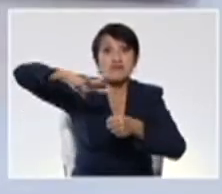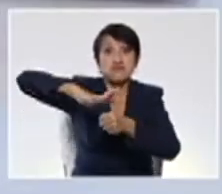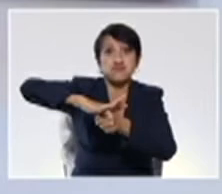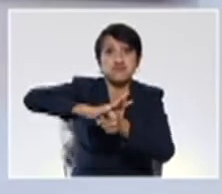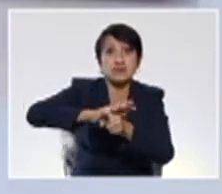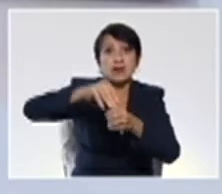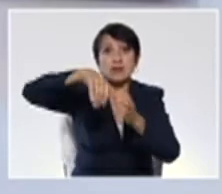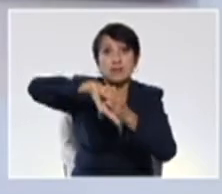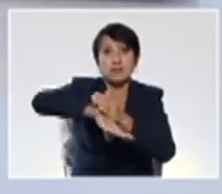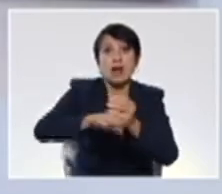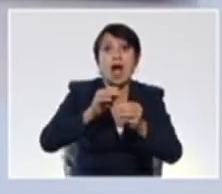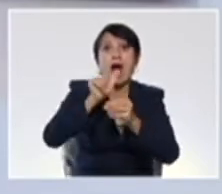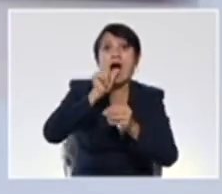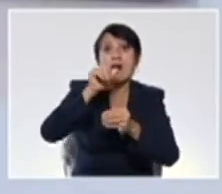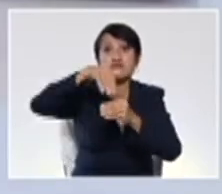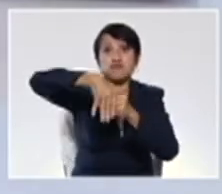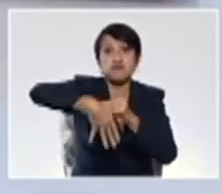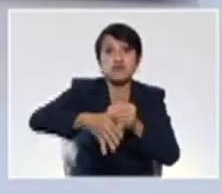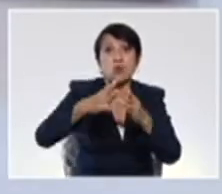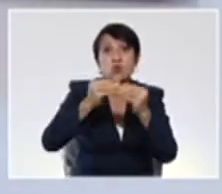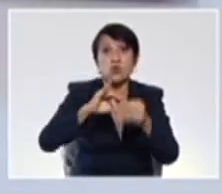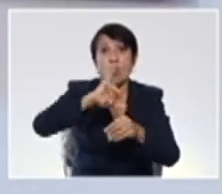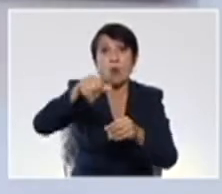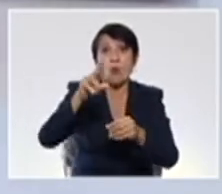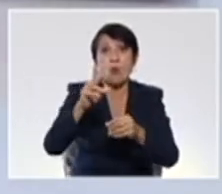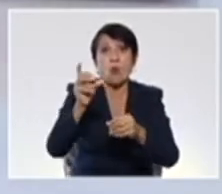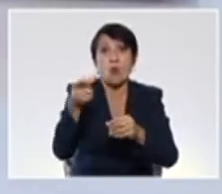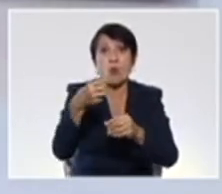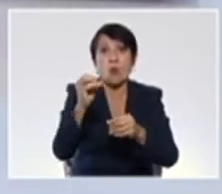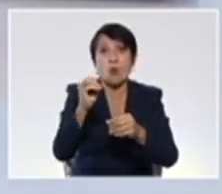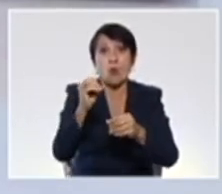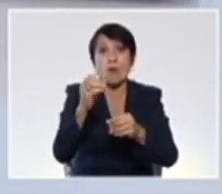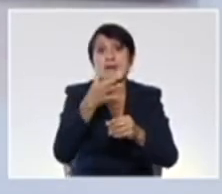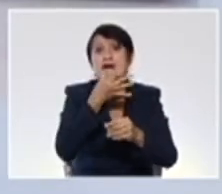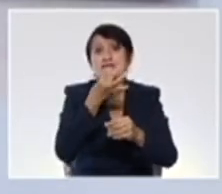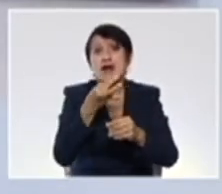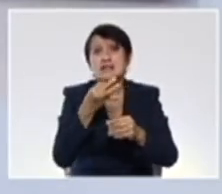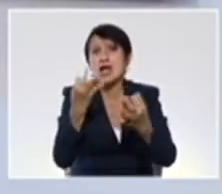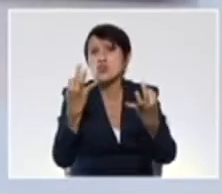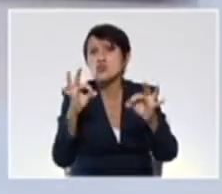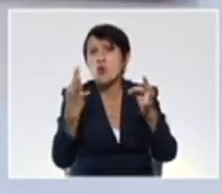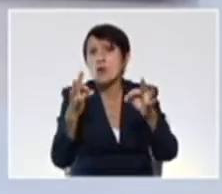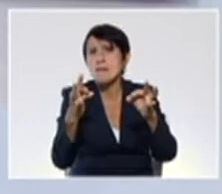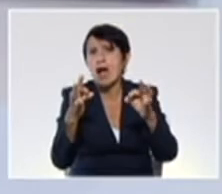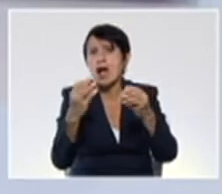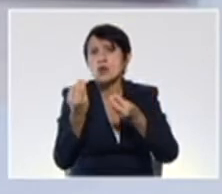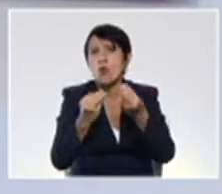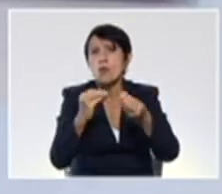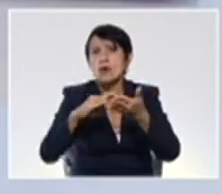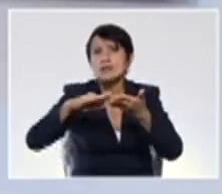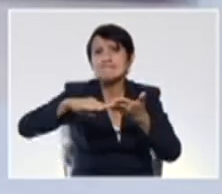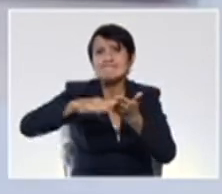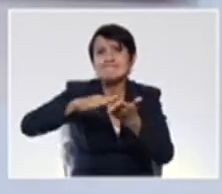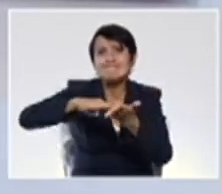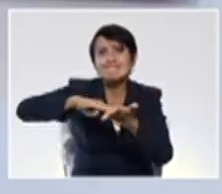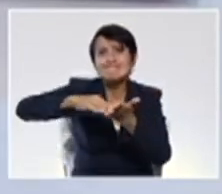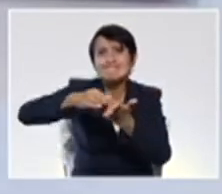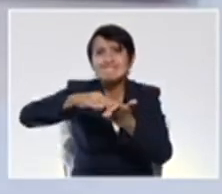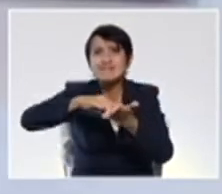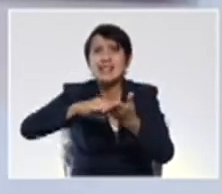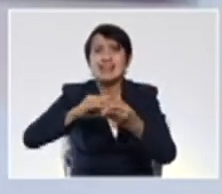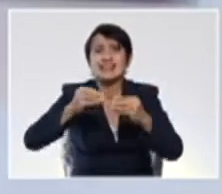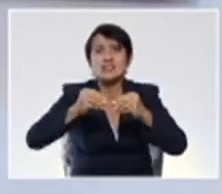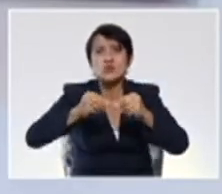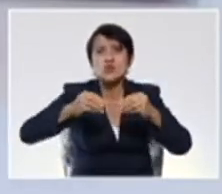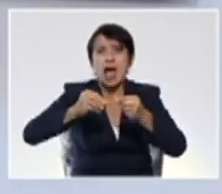usamos para licuar, que trayéndolo a su forma más normal es triturar, moler